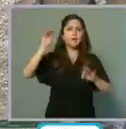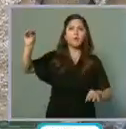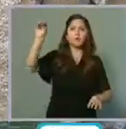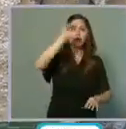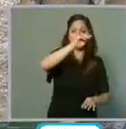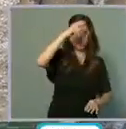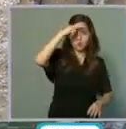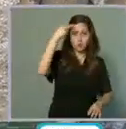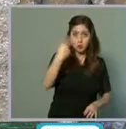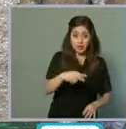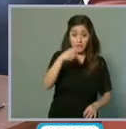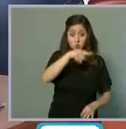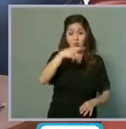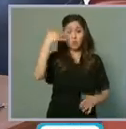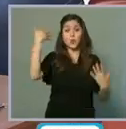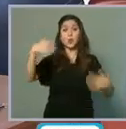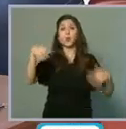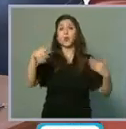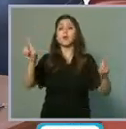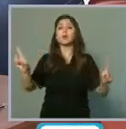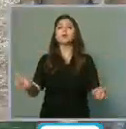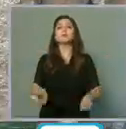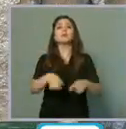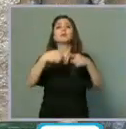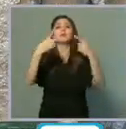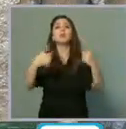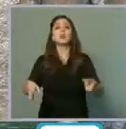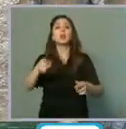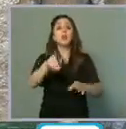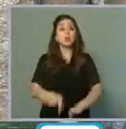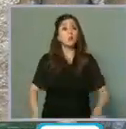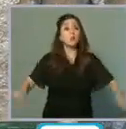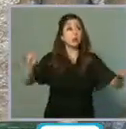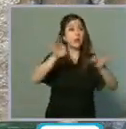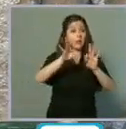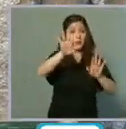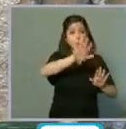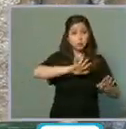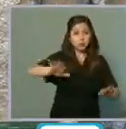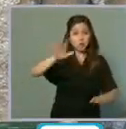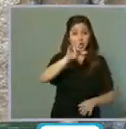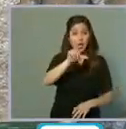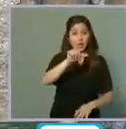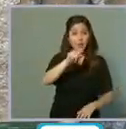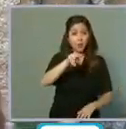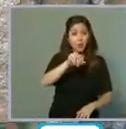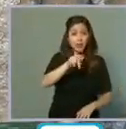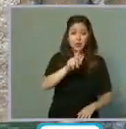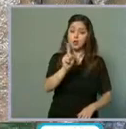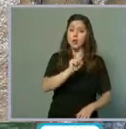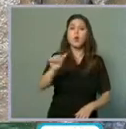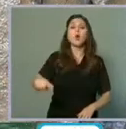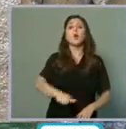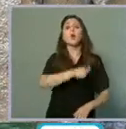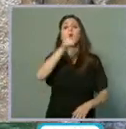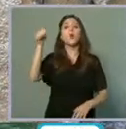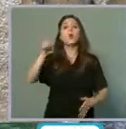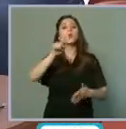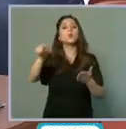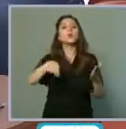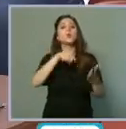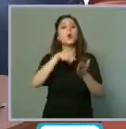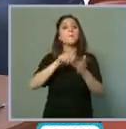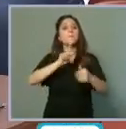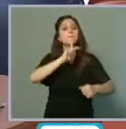talento mexicano tiene gran exposición para toda Latinoamérica, sino también muchos países, bueno, muchos artistas de